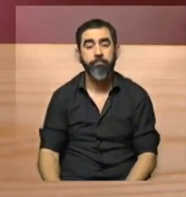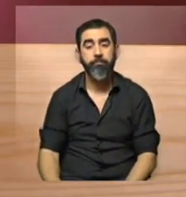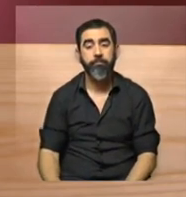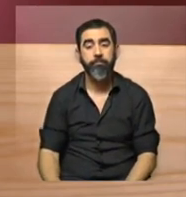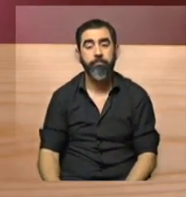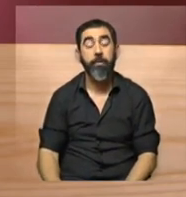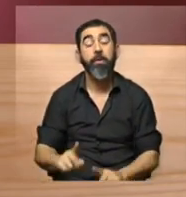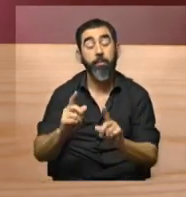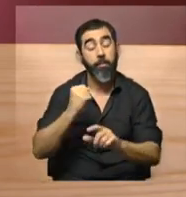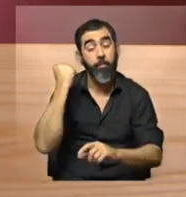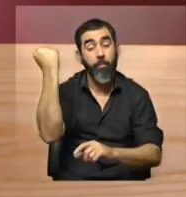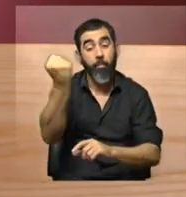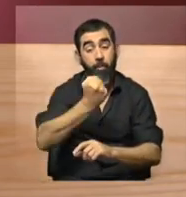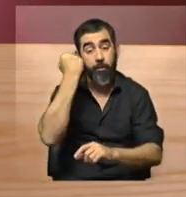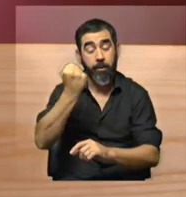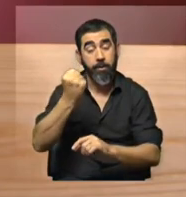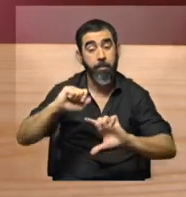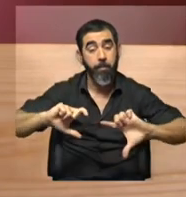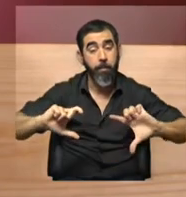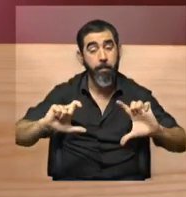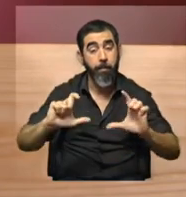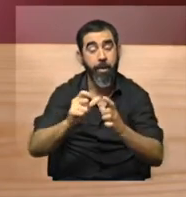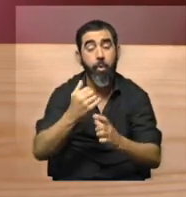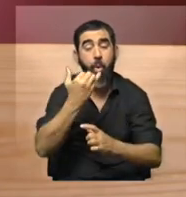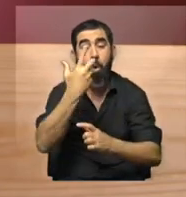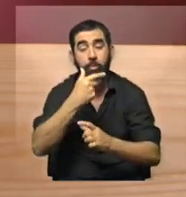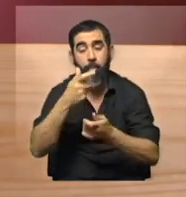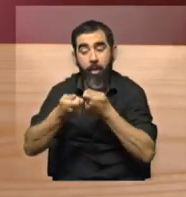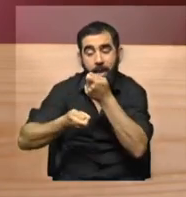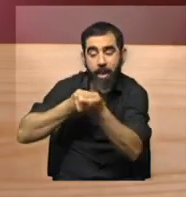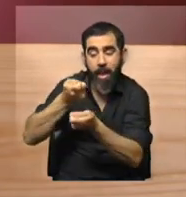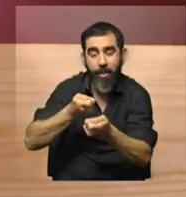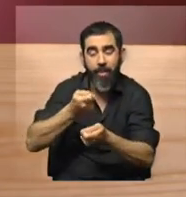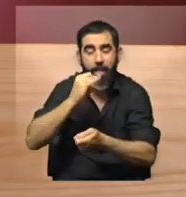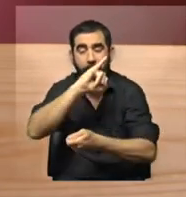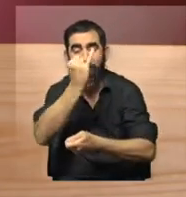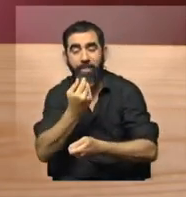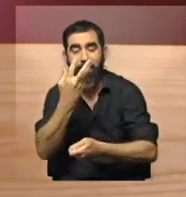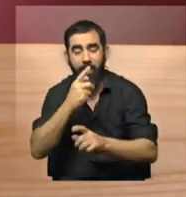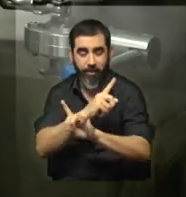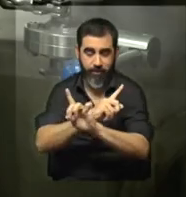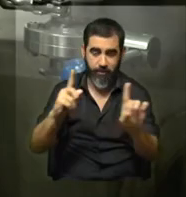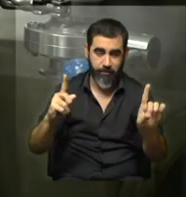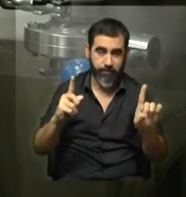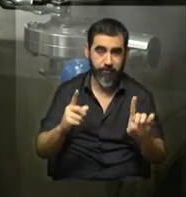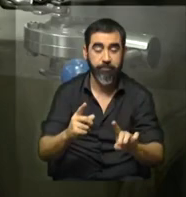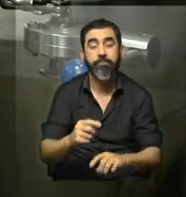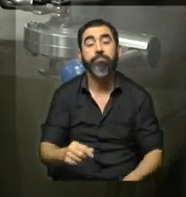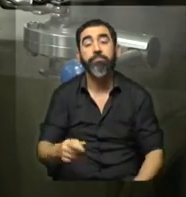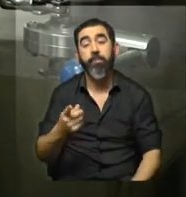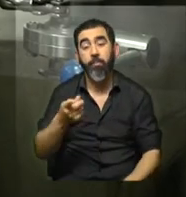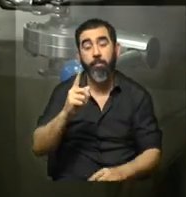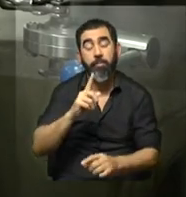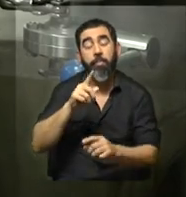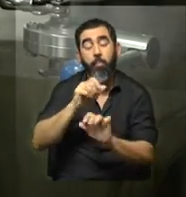Algo importante es que buscamos reducir el azúcar sin agregar edulcorantes para compensar por la pérdida de dulzor. Por un lado, por los